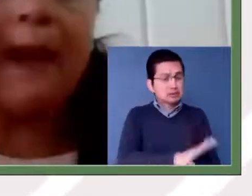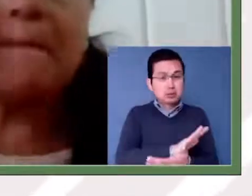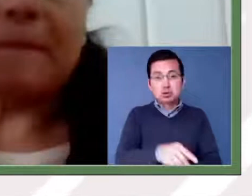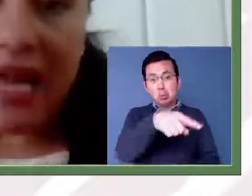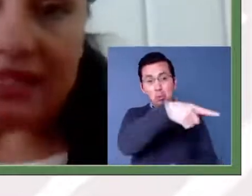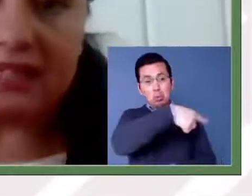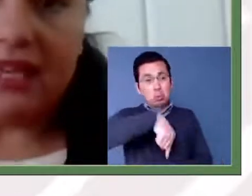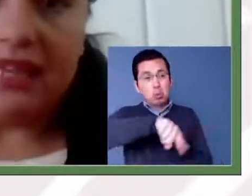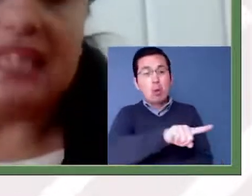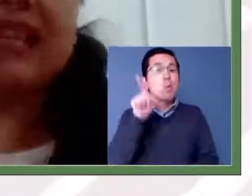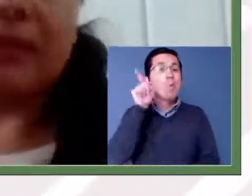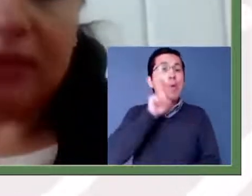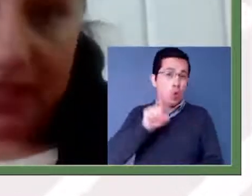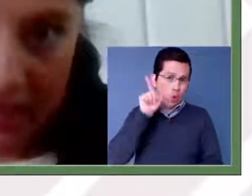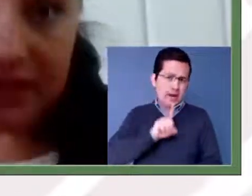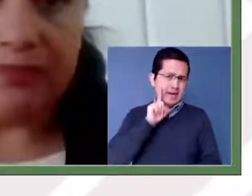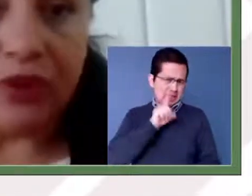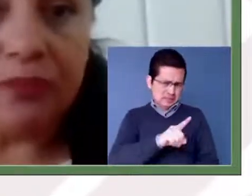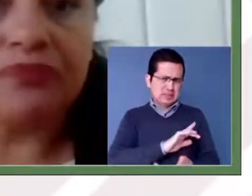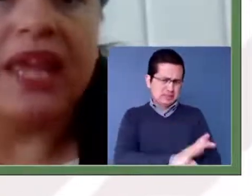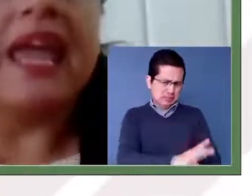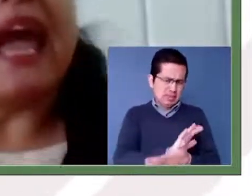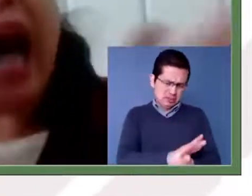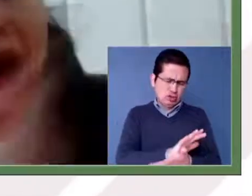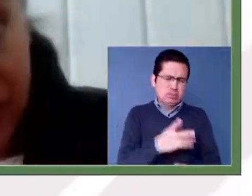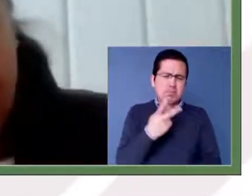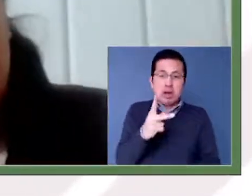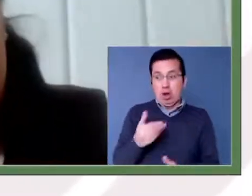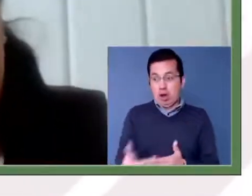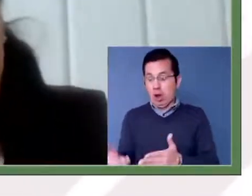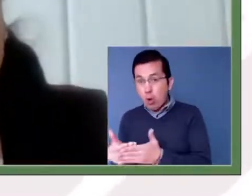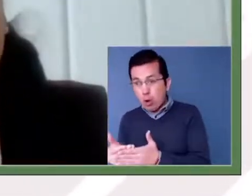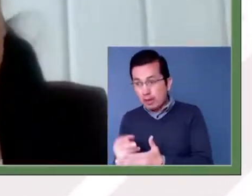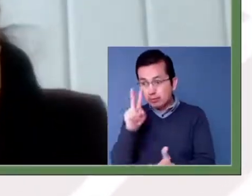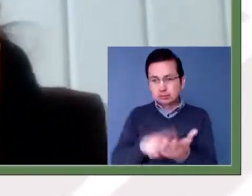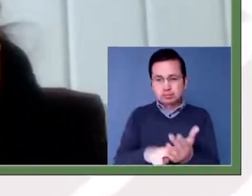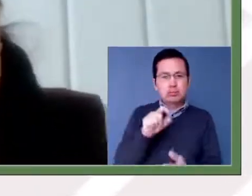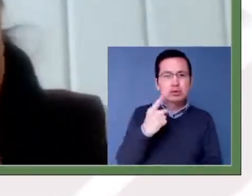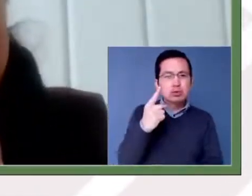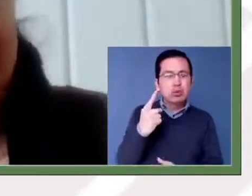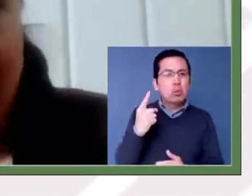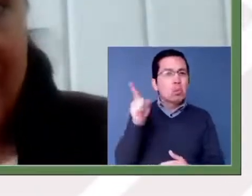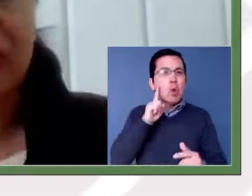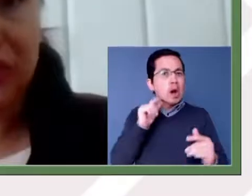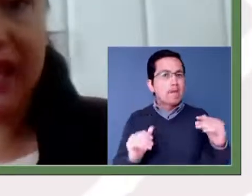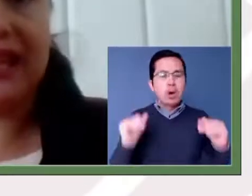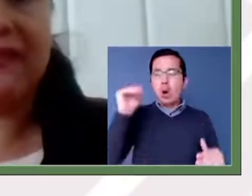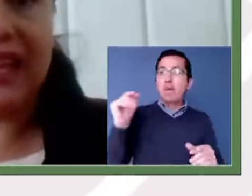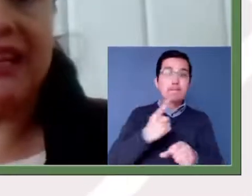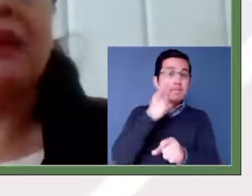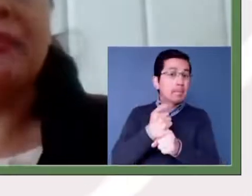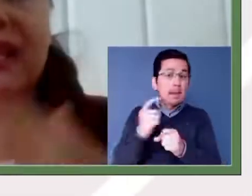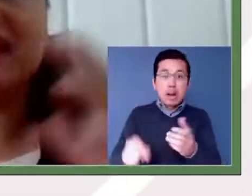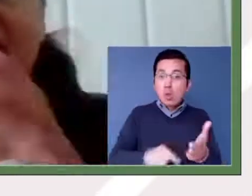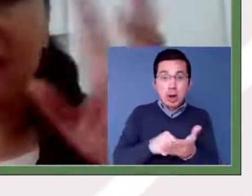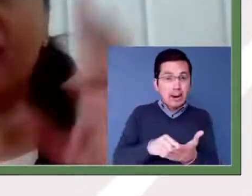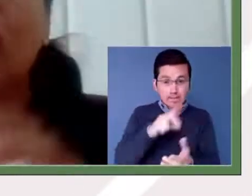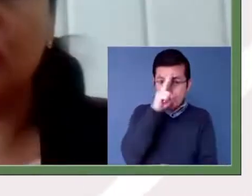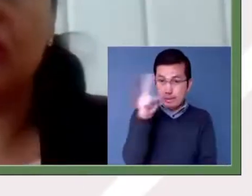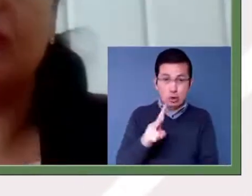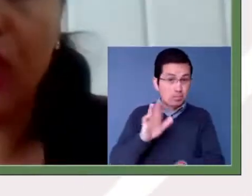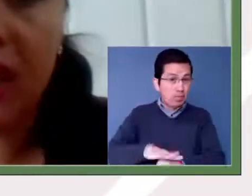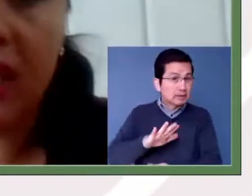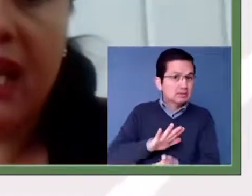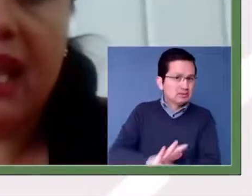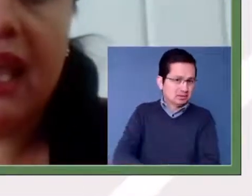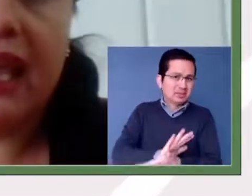las más discriminadas, ¿no? Ahora en 2021 sí, Y será importante ver precisamente